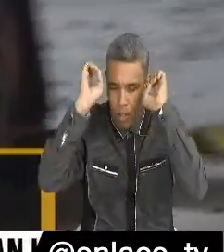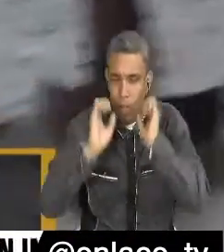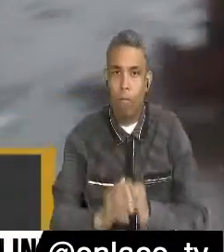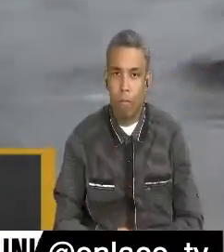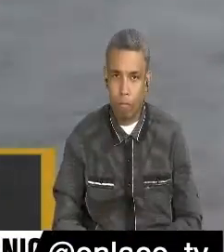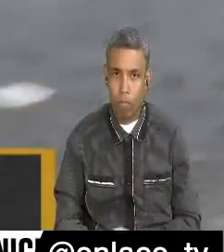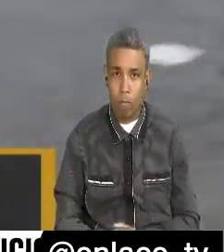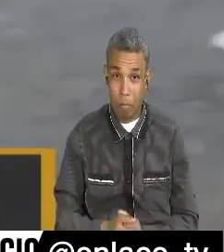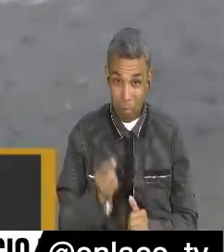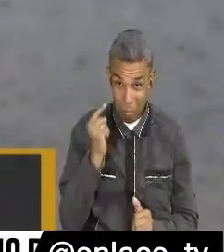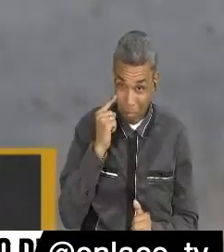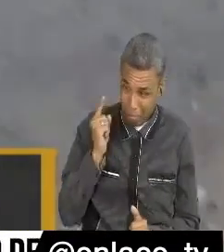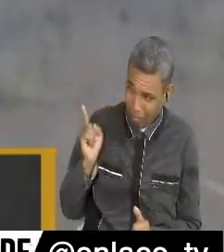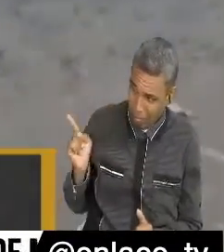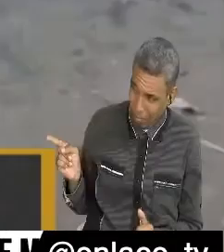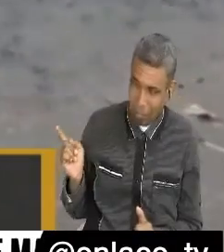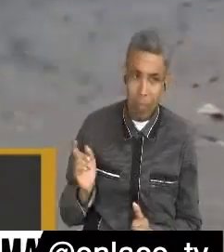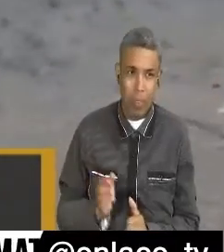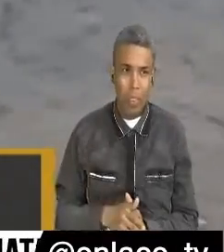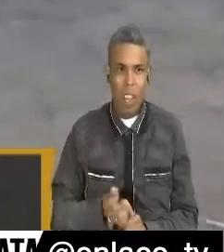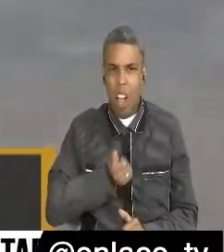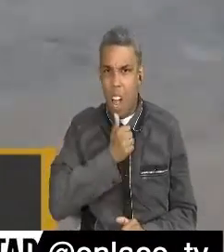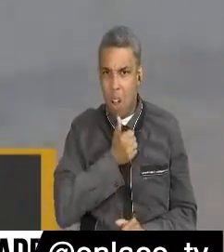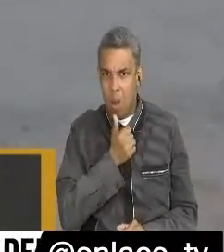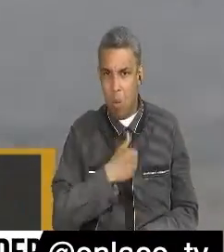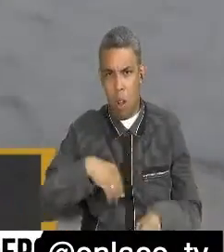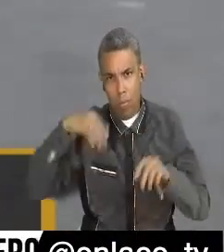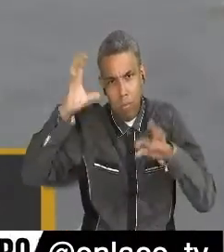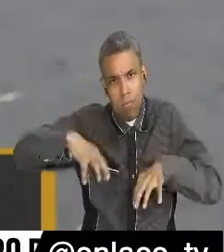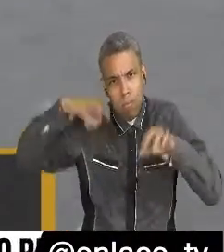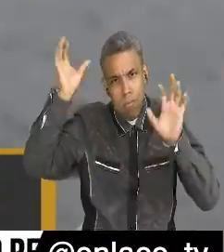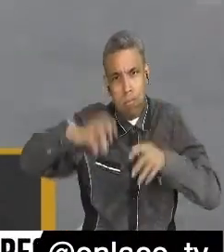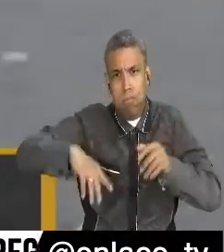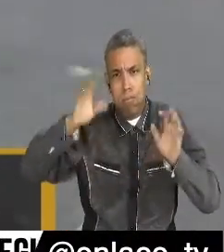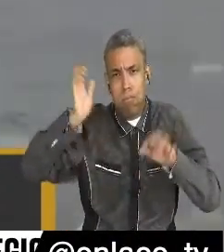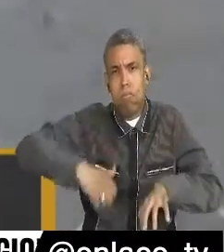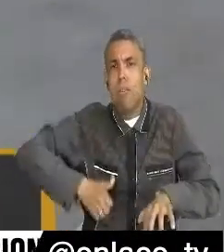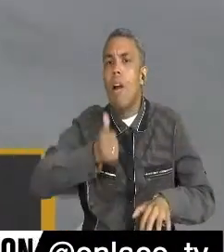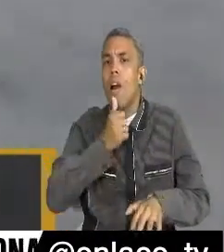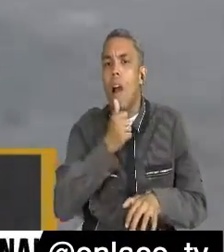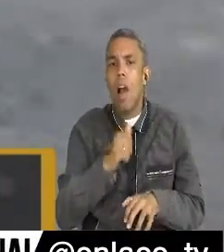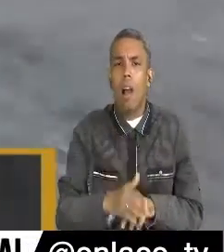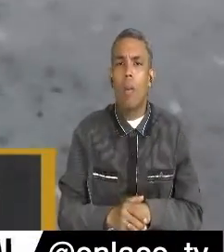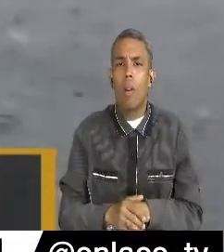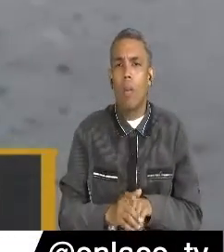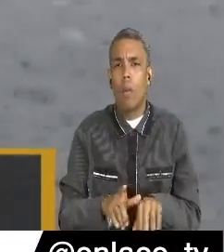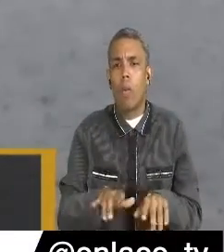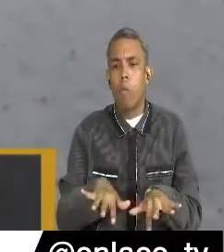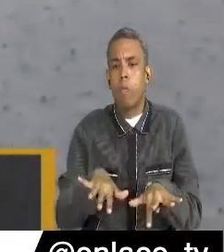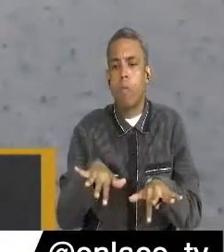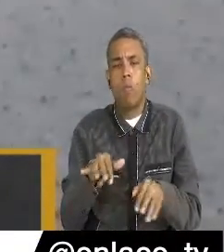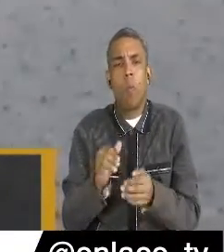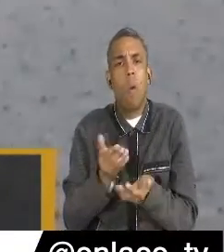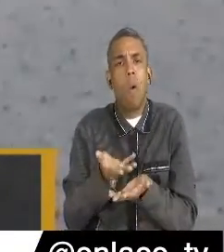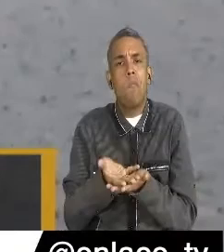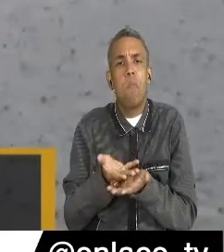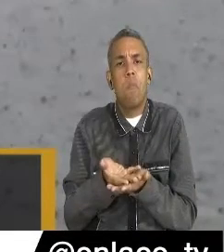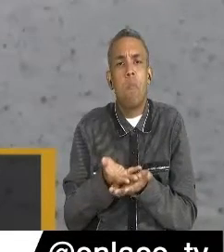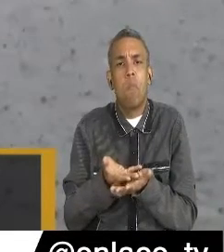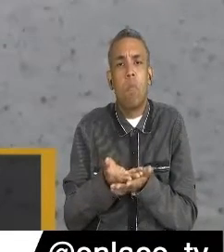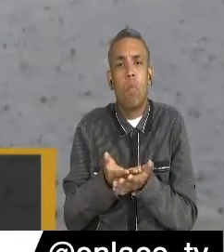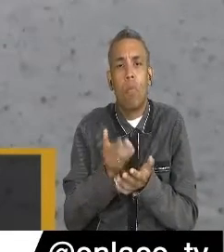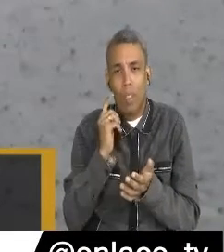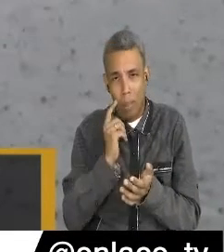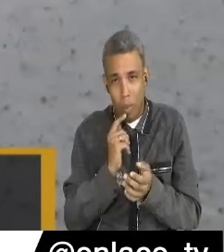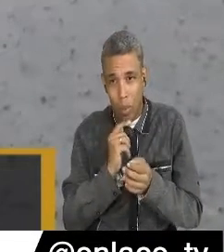estas otras imágenes se puede ver el agua represada tras las lluvias de las últimas horas en la carrera 28 con calle 49, esquina del barrio